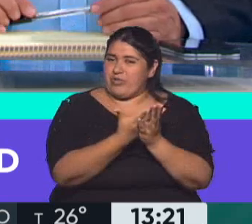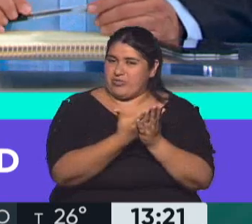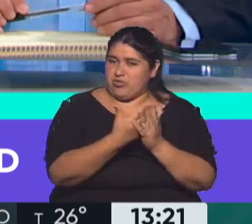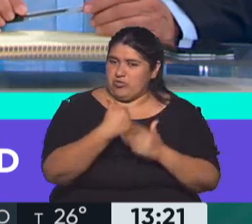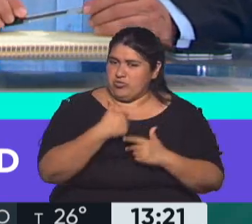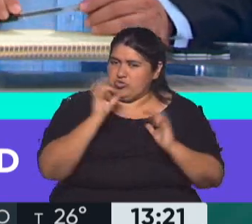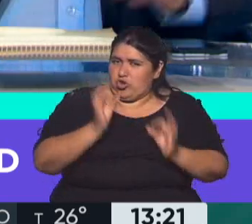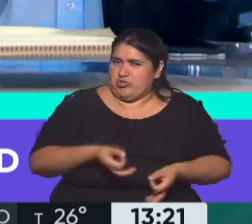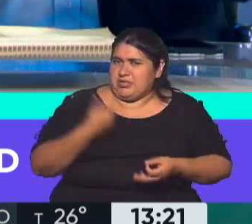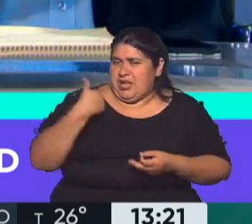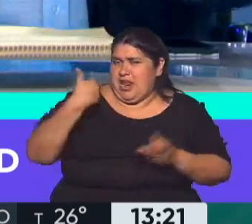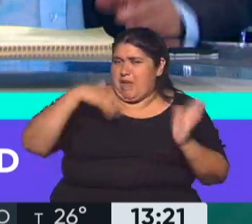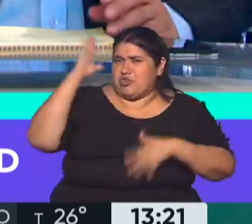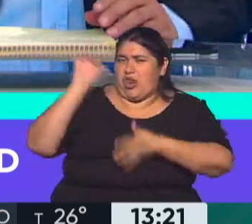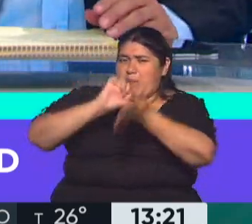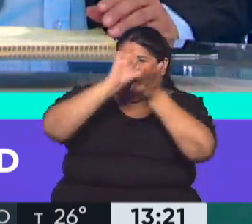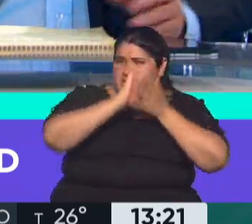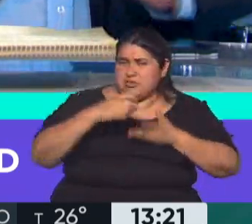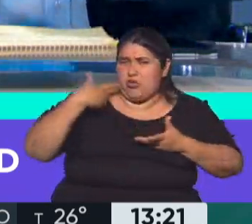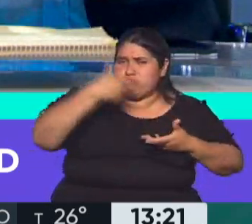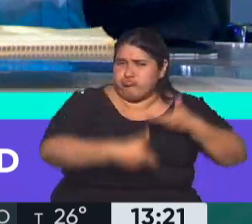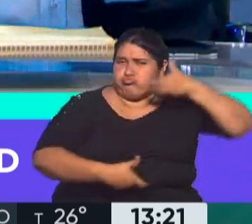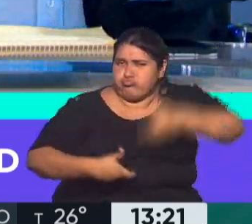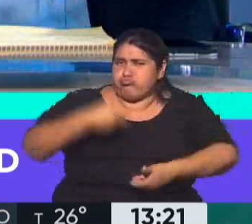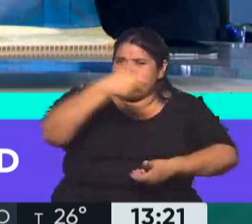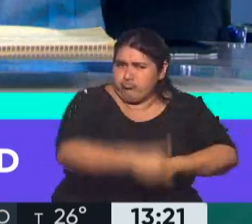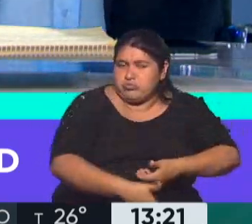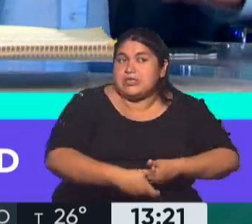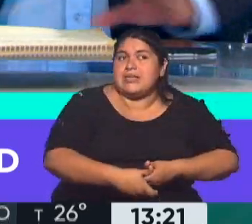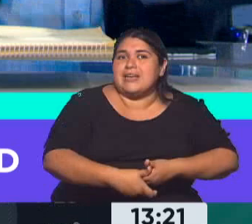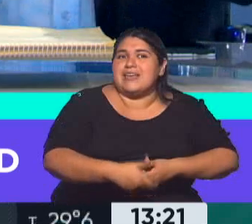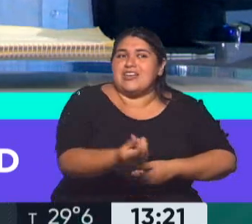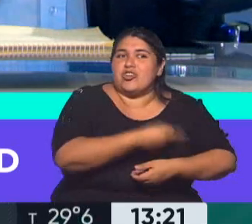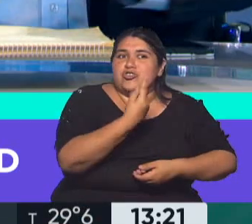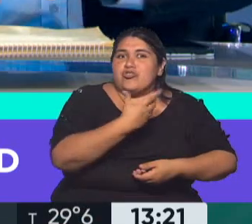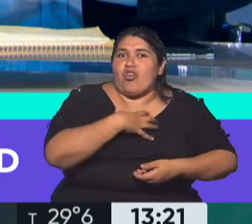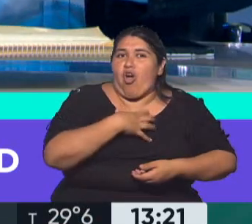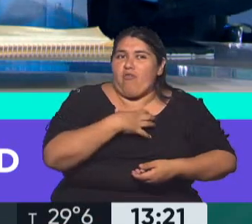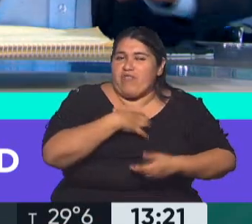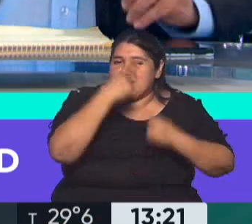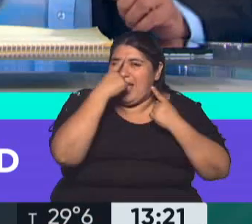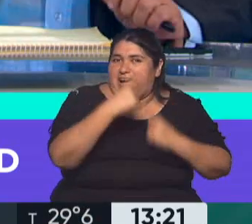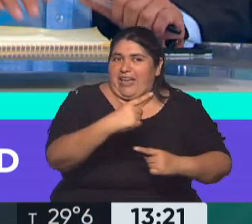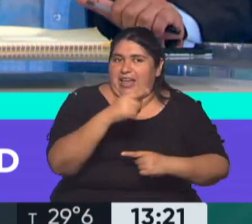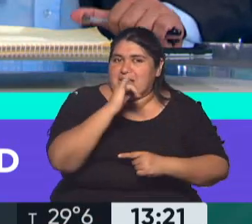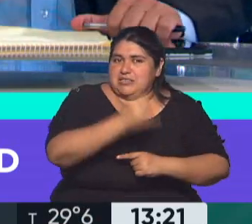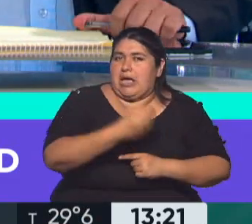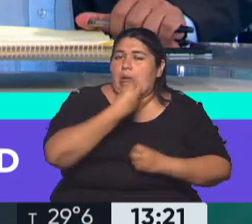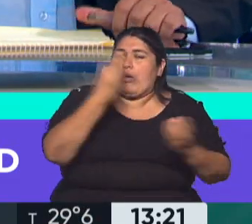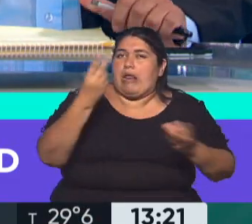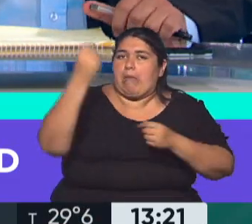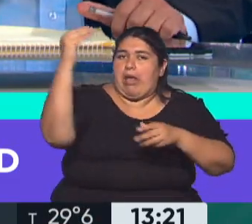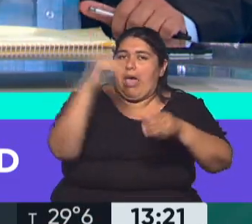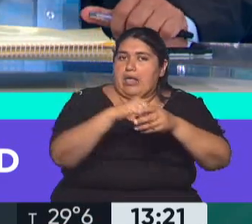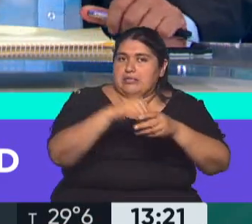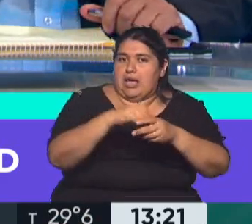inversiones del exterior. Si vamos a ser confiables porque vamos a demostrar que somos los que más creemos y dejamos a cualquiera que traiga la plata